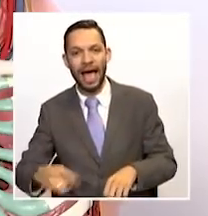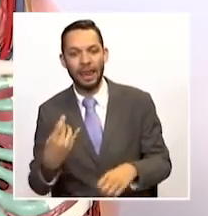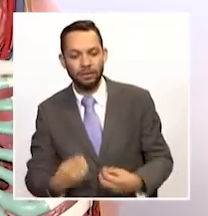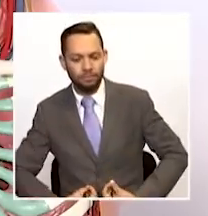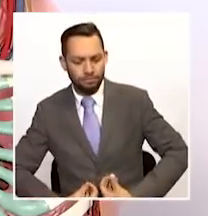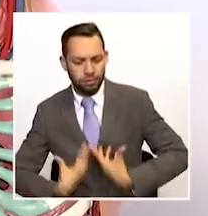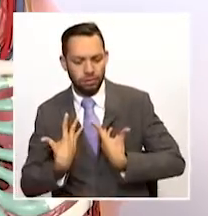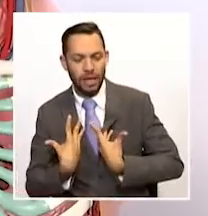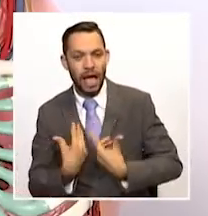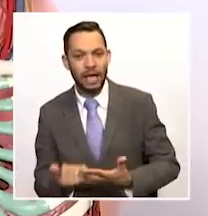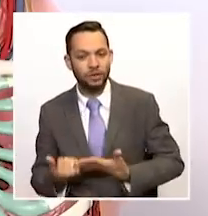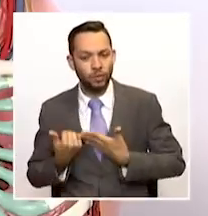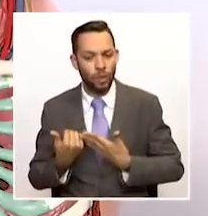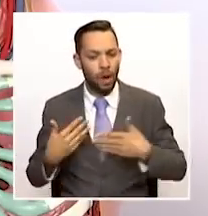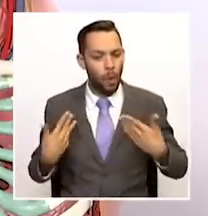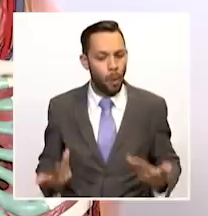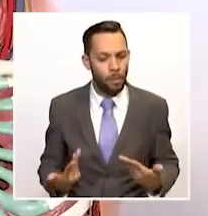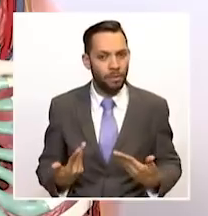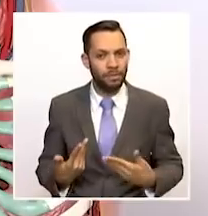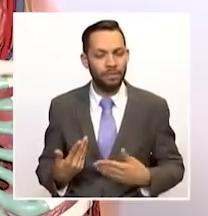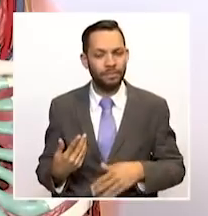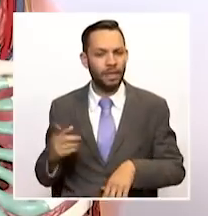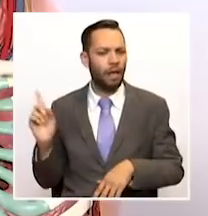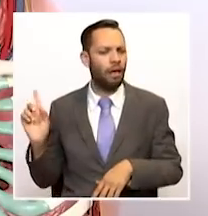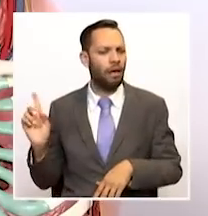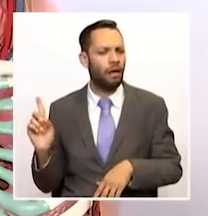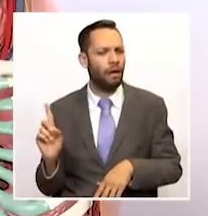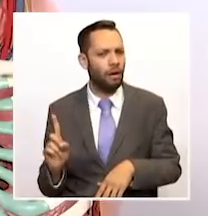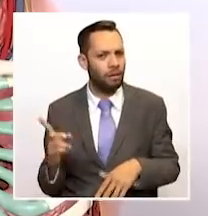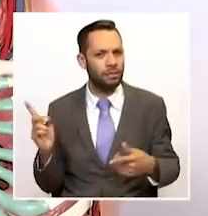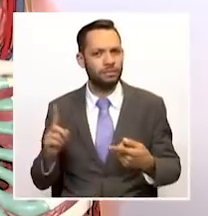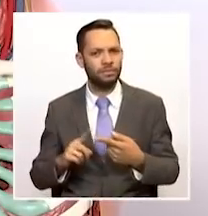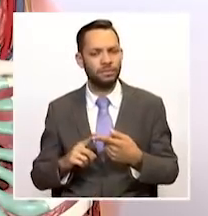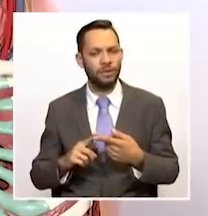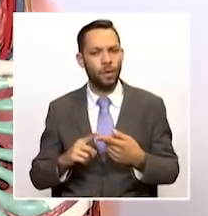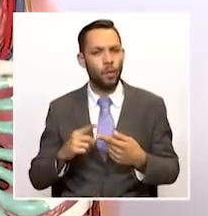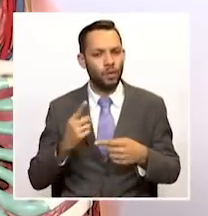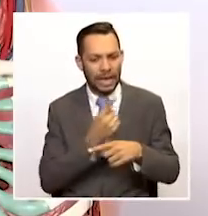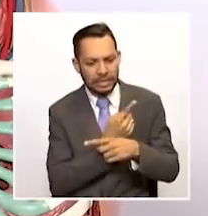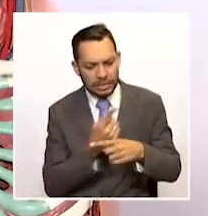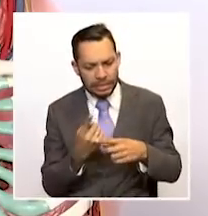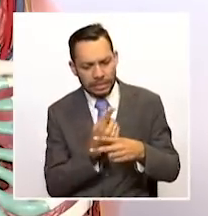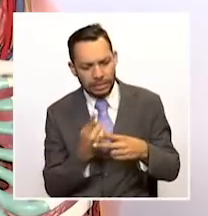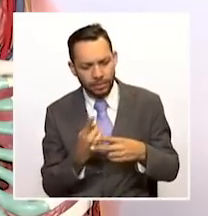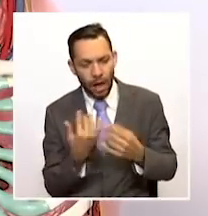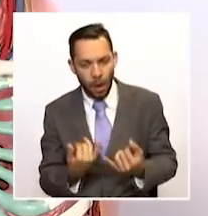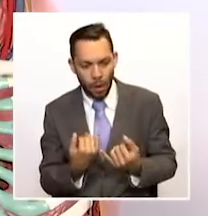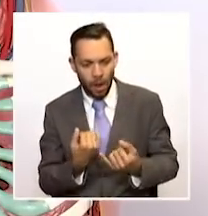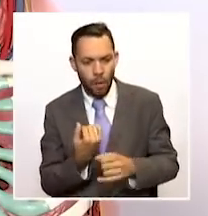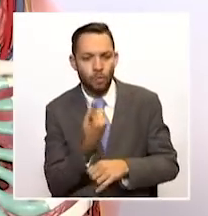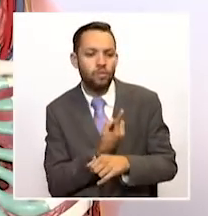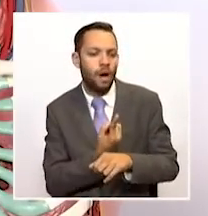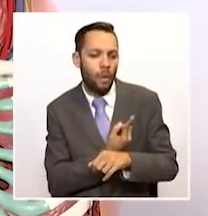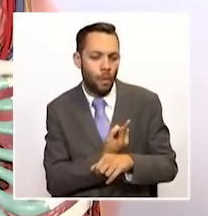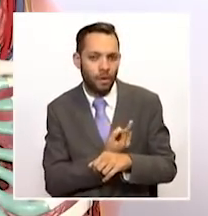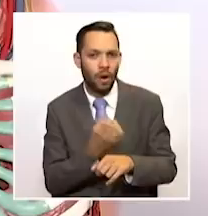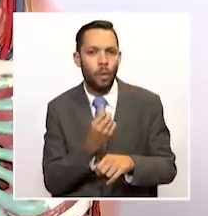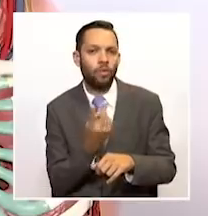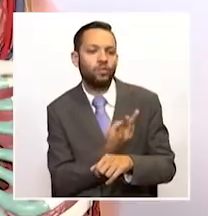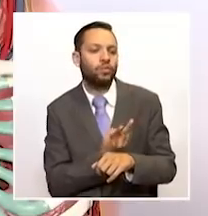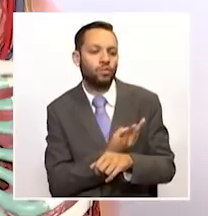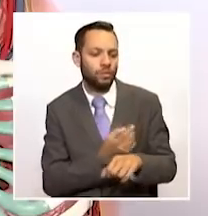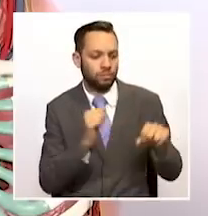antibiótico darle lo que antes demoraba muchos hasta días ya se hace en horas entonces mire que hasta